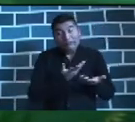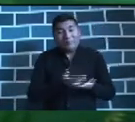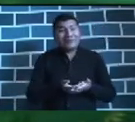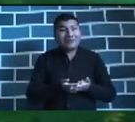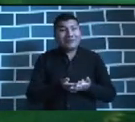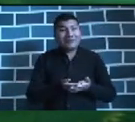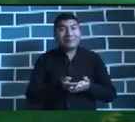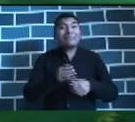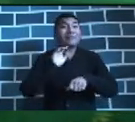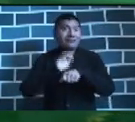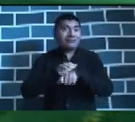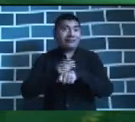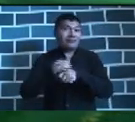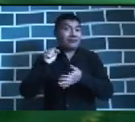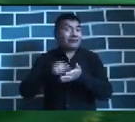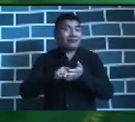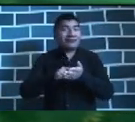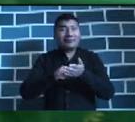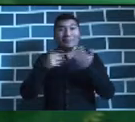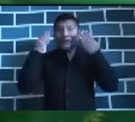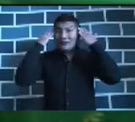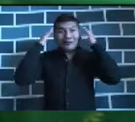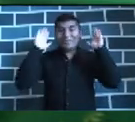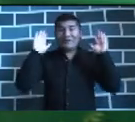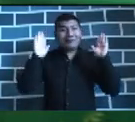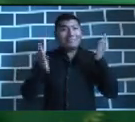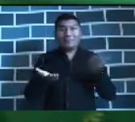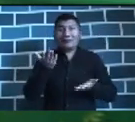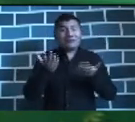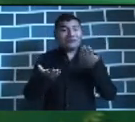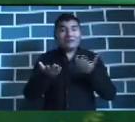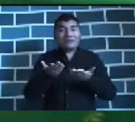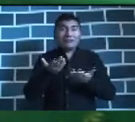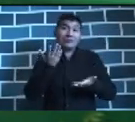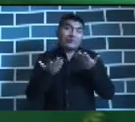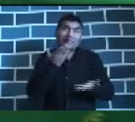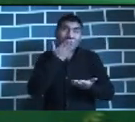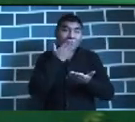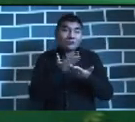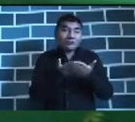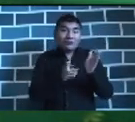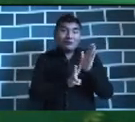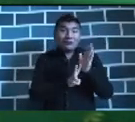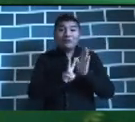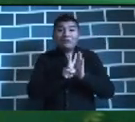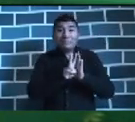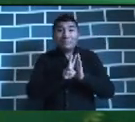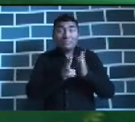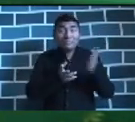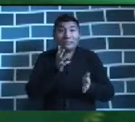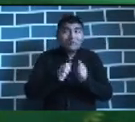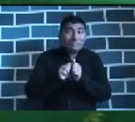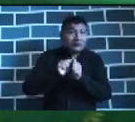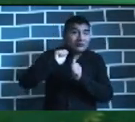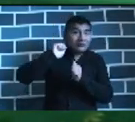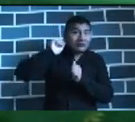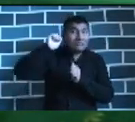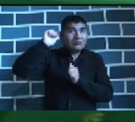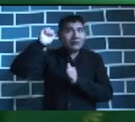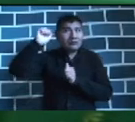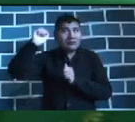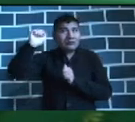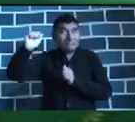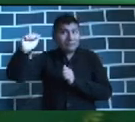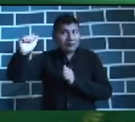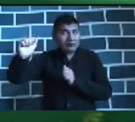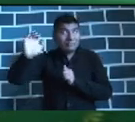y consejos así sin darnos cuenta tal vez y con buena voluntad pueden apartar a las personas de la